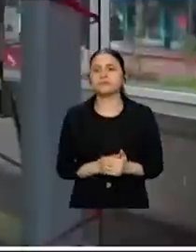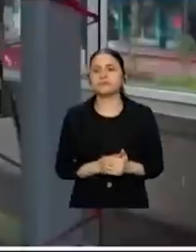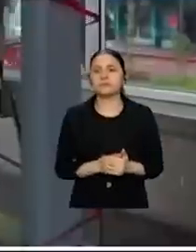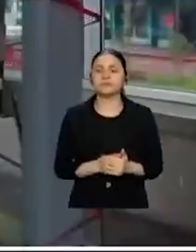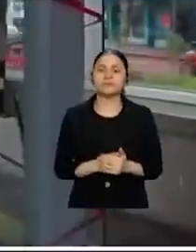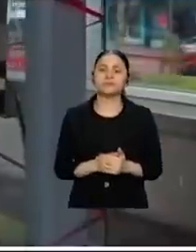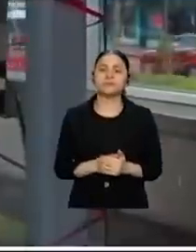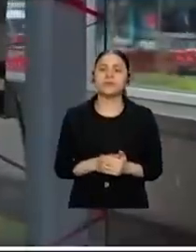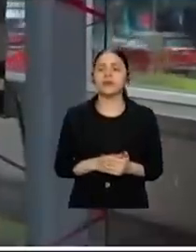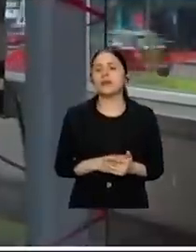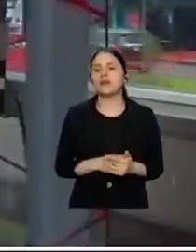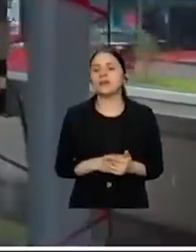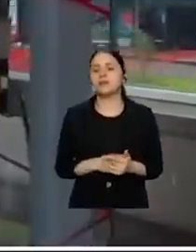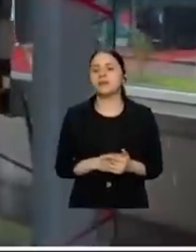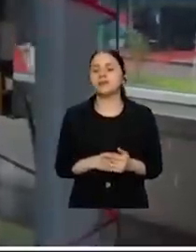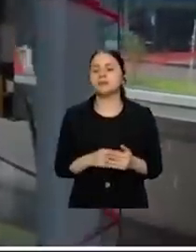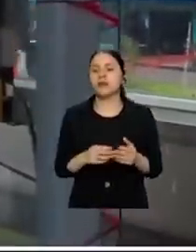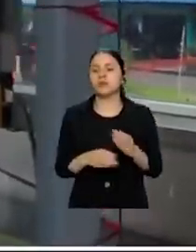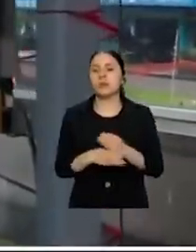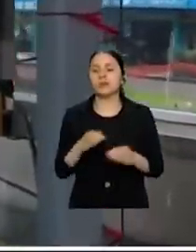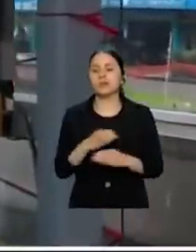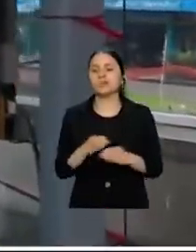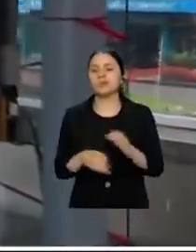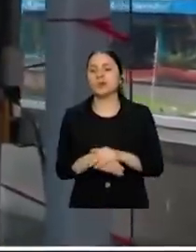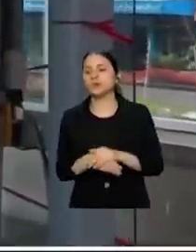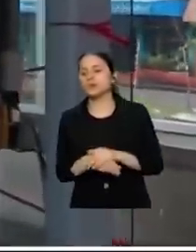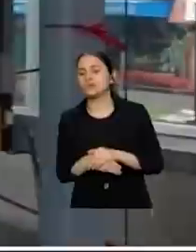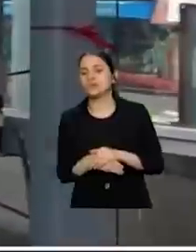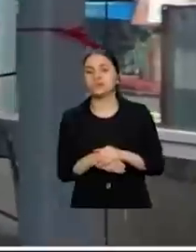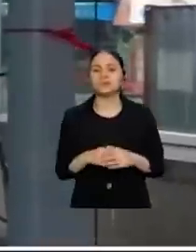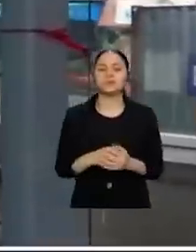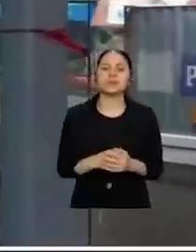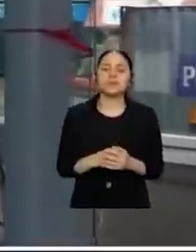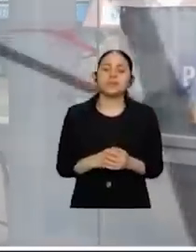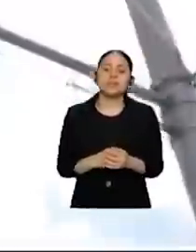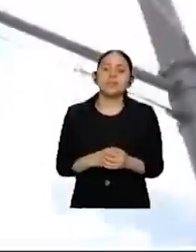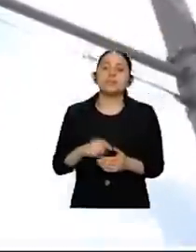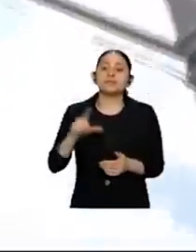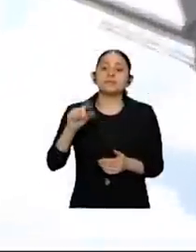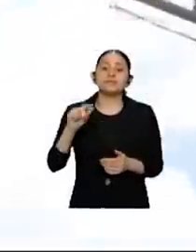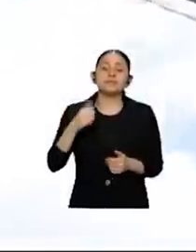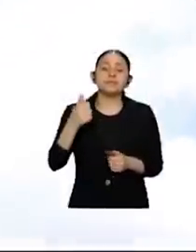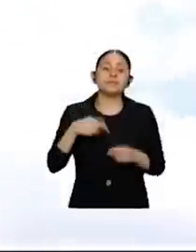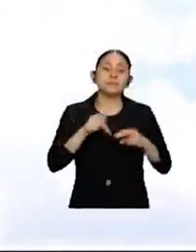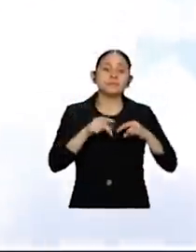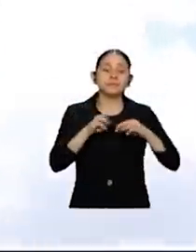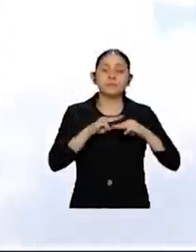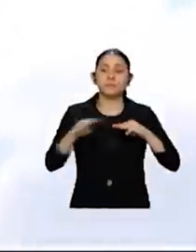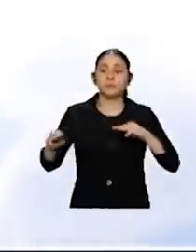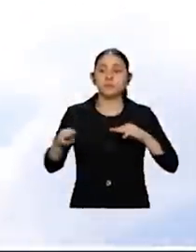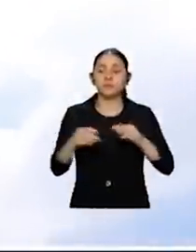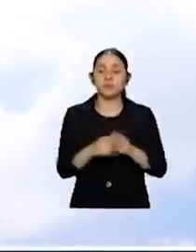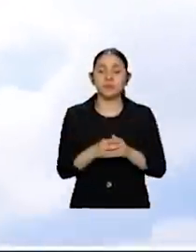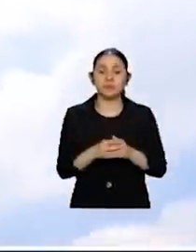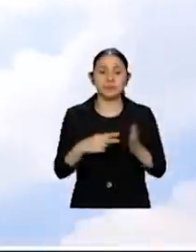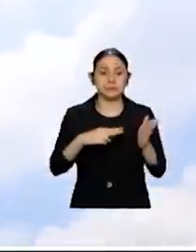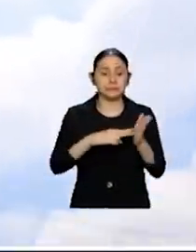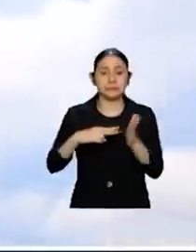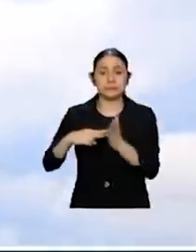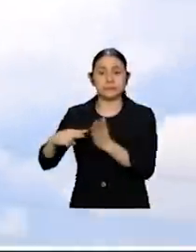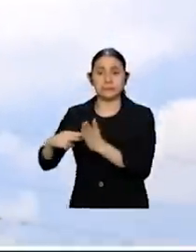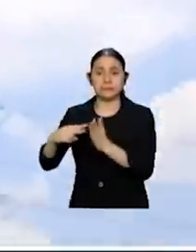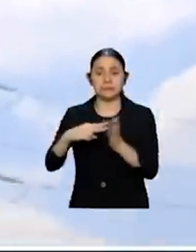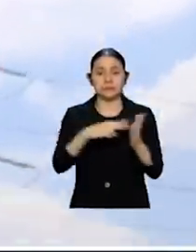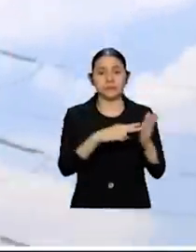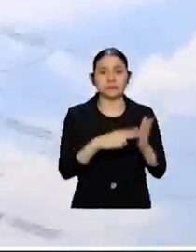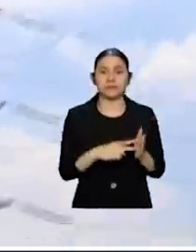obra electromecánica, tenemos 688 postes, 76 kilómetros de cableado y lo